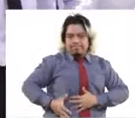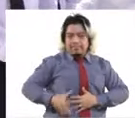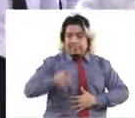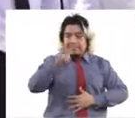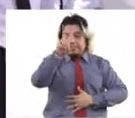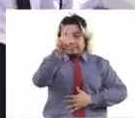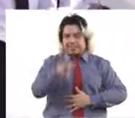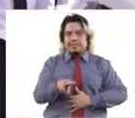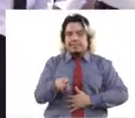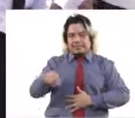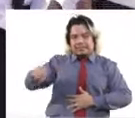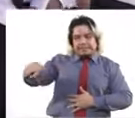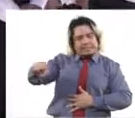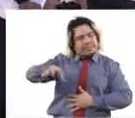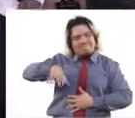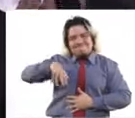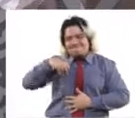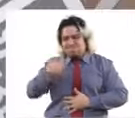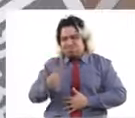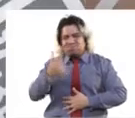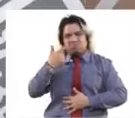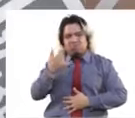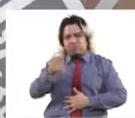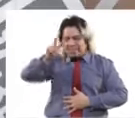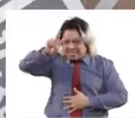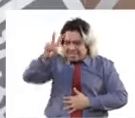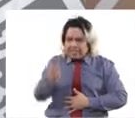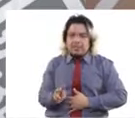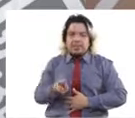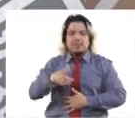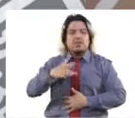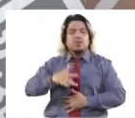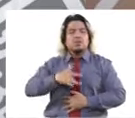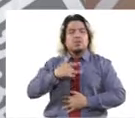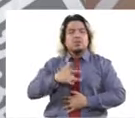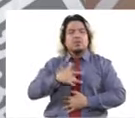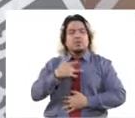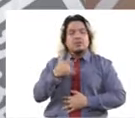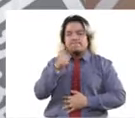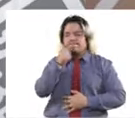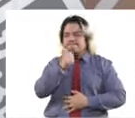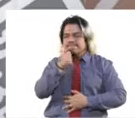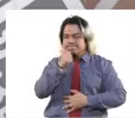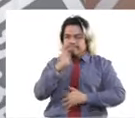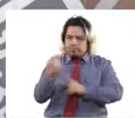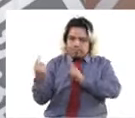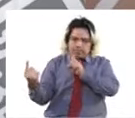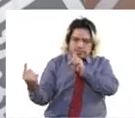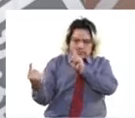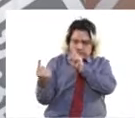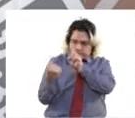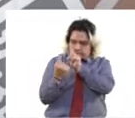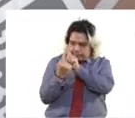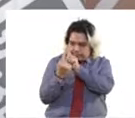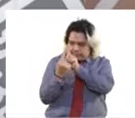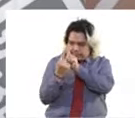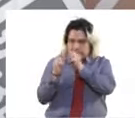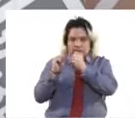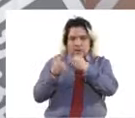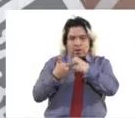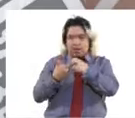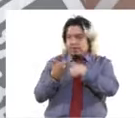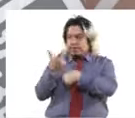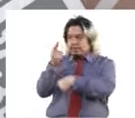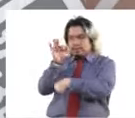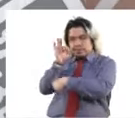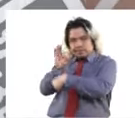sacrificio y siempre, siempre vamos a estar cerca de ustedes y siempre vamos a estar para proteger la